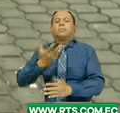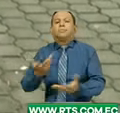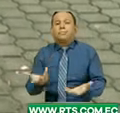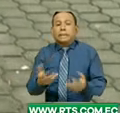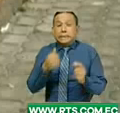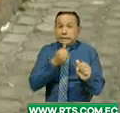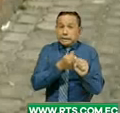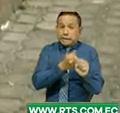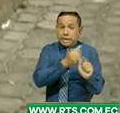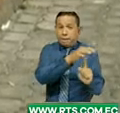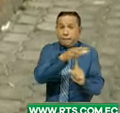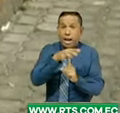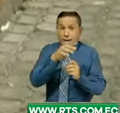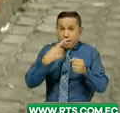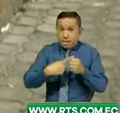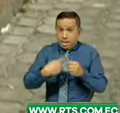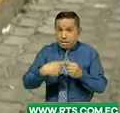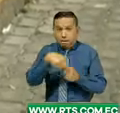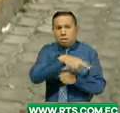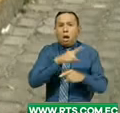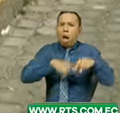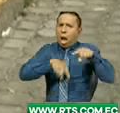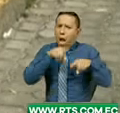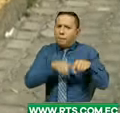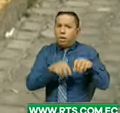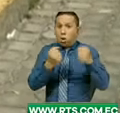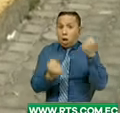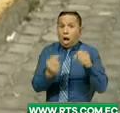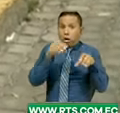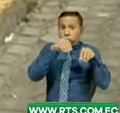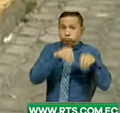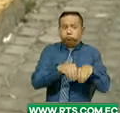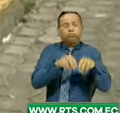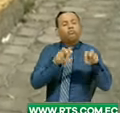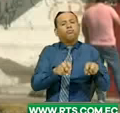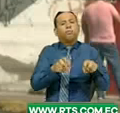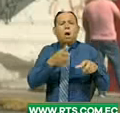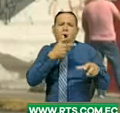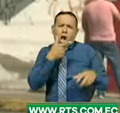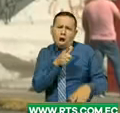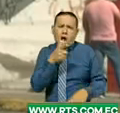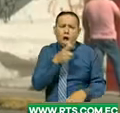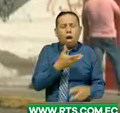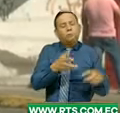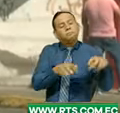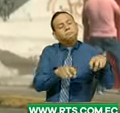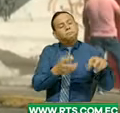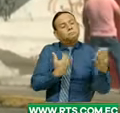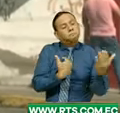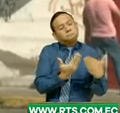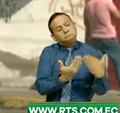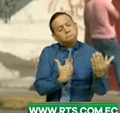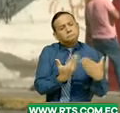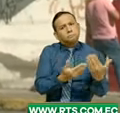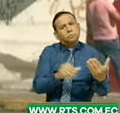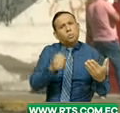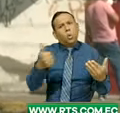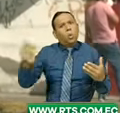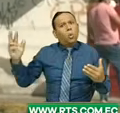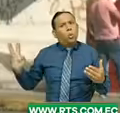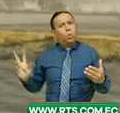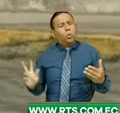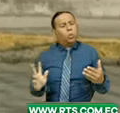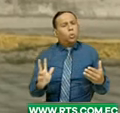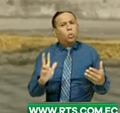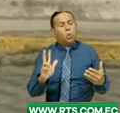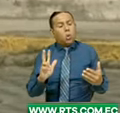decidieron compartir un momento ameno. Claro, no podía faltar el bendito licor. De pronto habrían sido sorprendidos por varios sujetos que tenían las intenciones